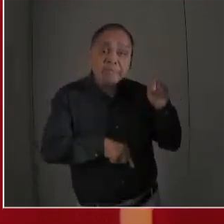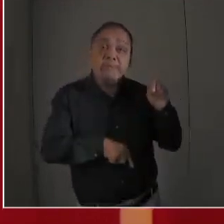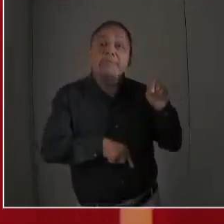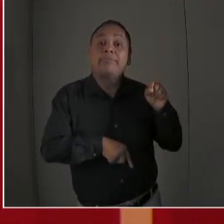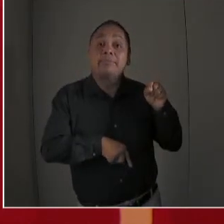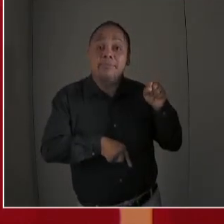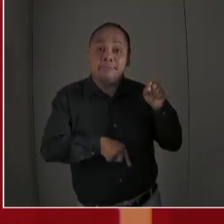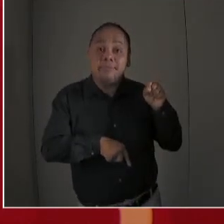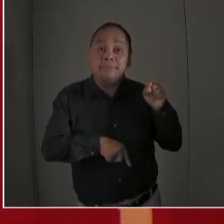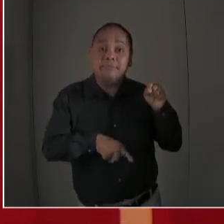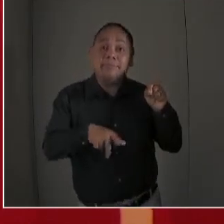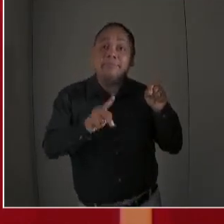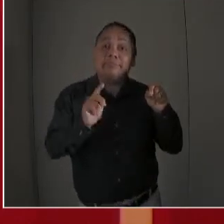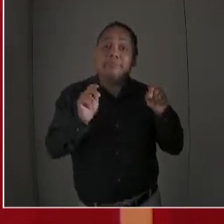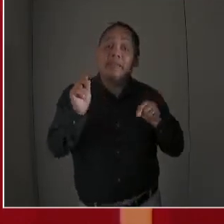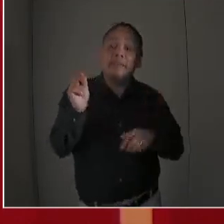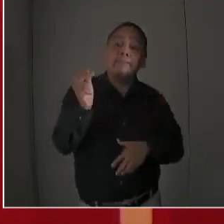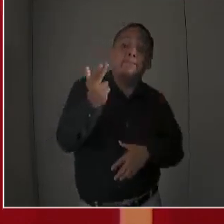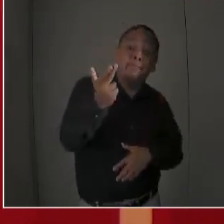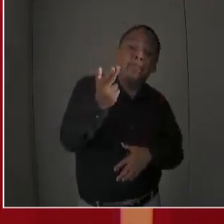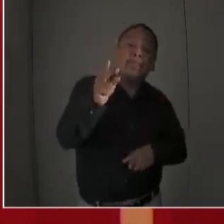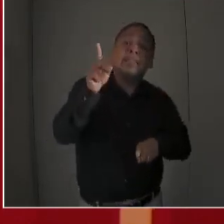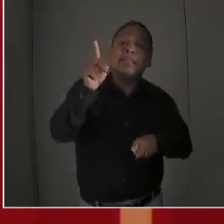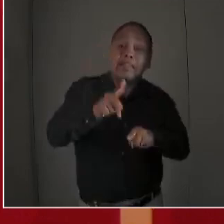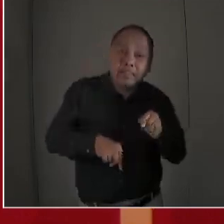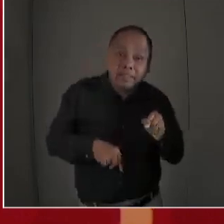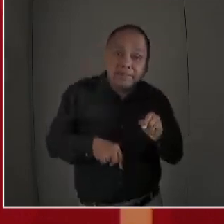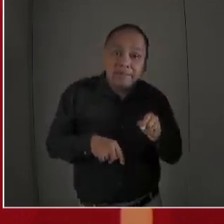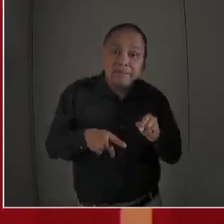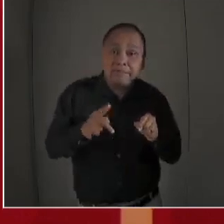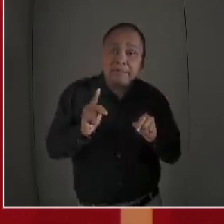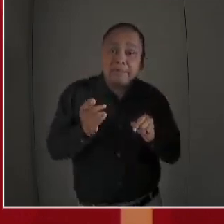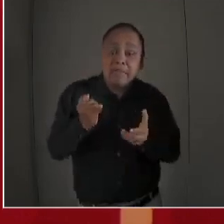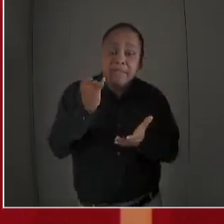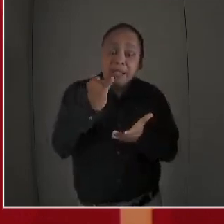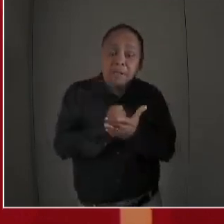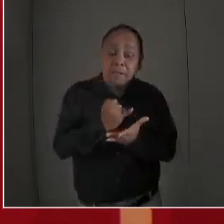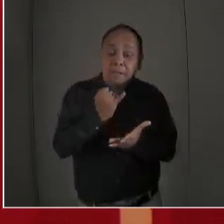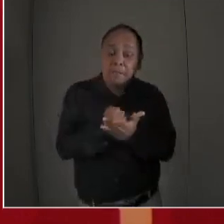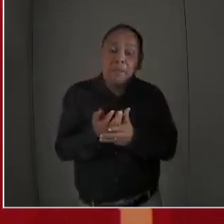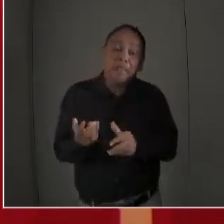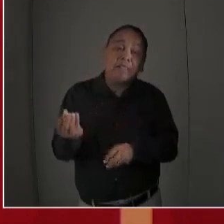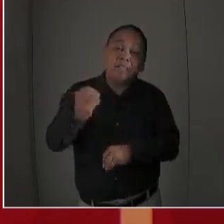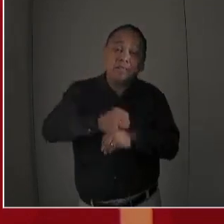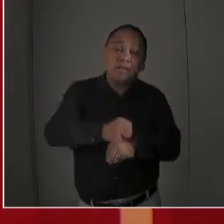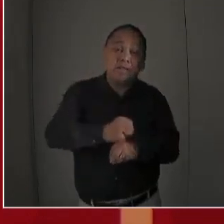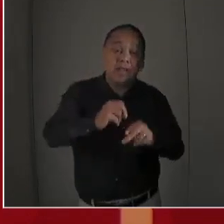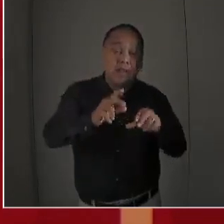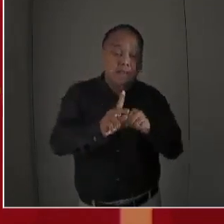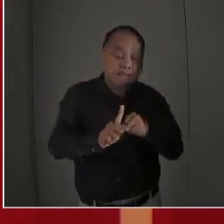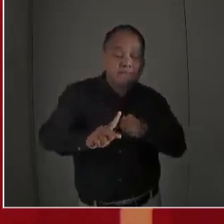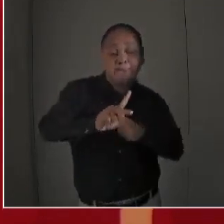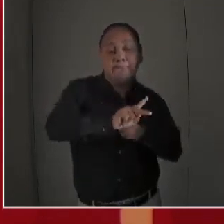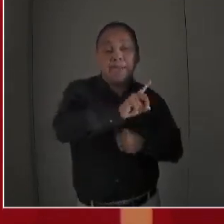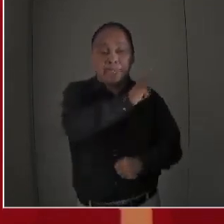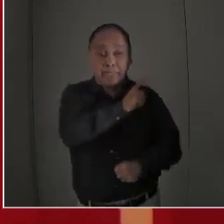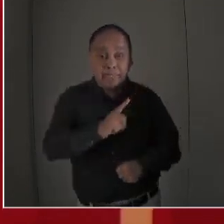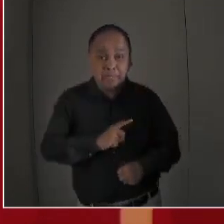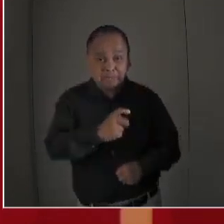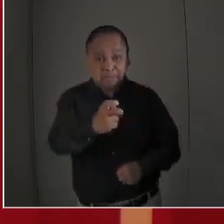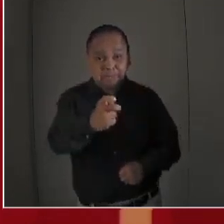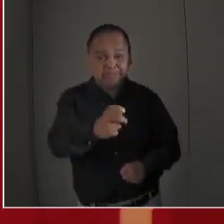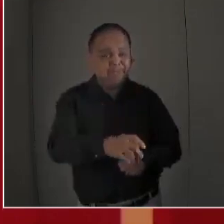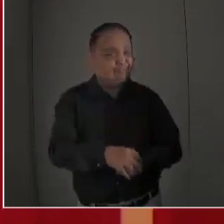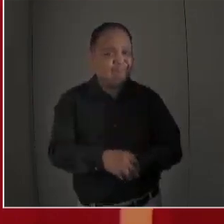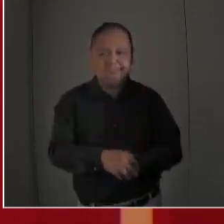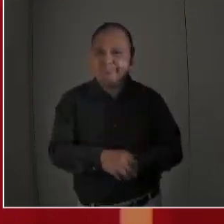eliminábamos los privilegios, no teníamos ni que aumentar impuestos ni que endeudar al país y podíamos